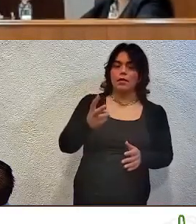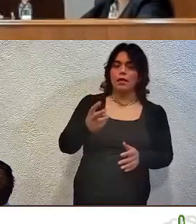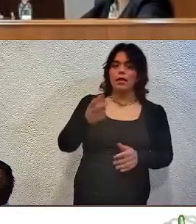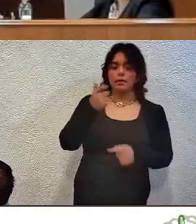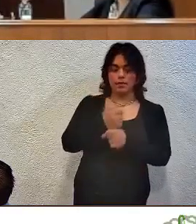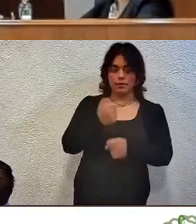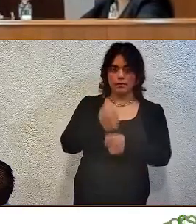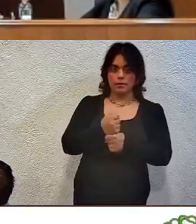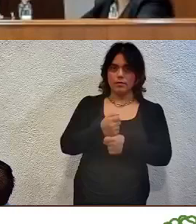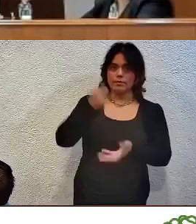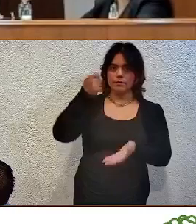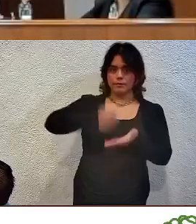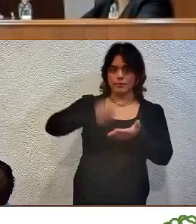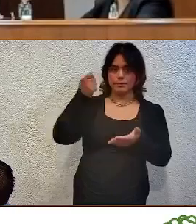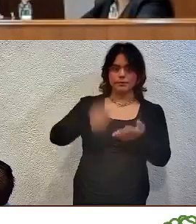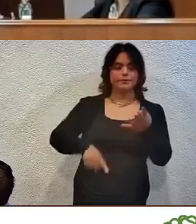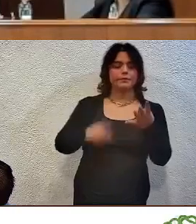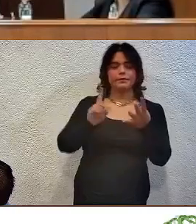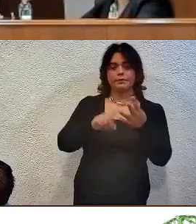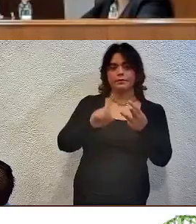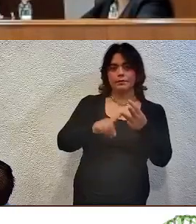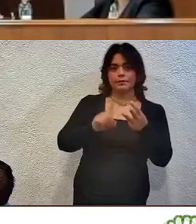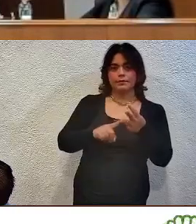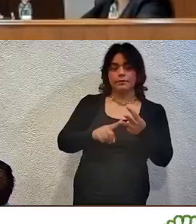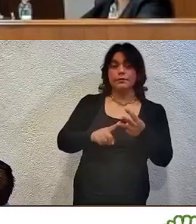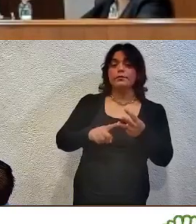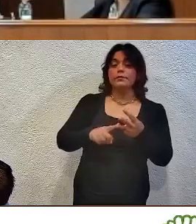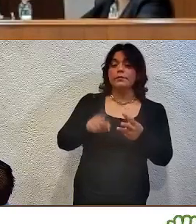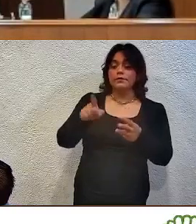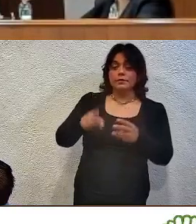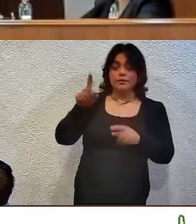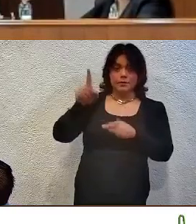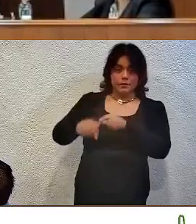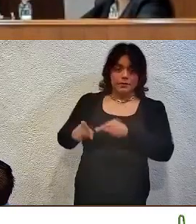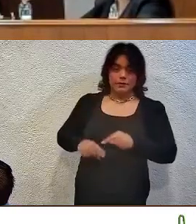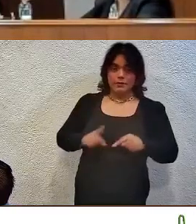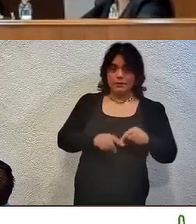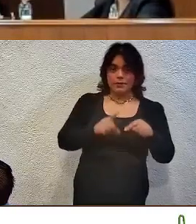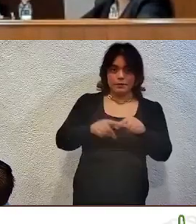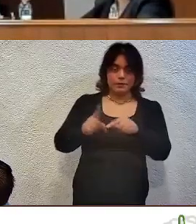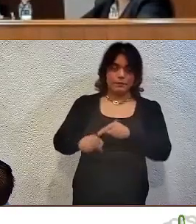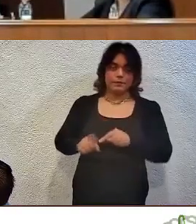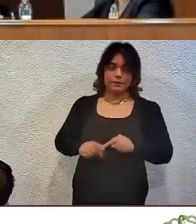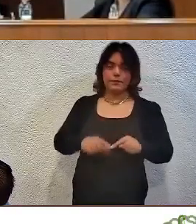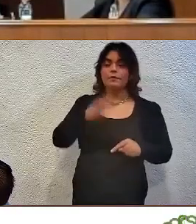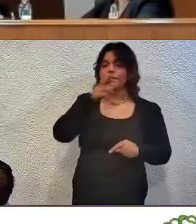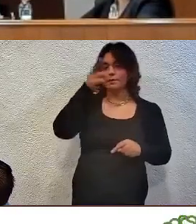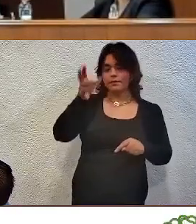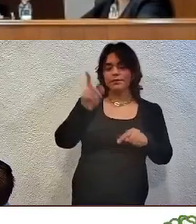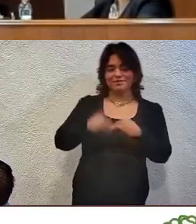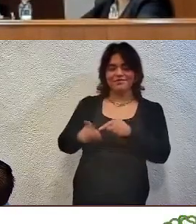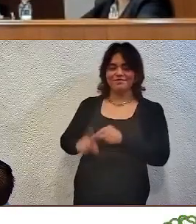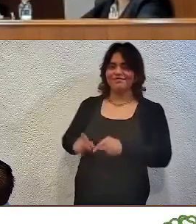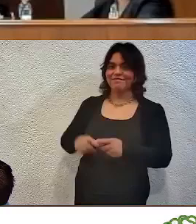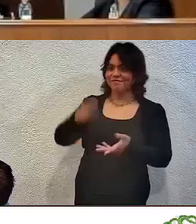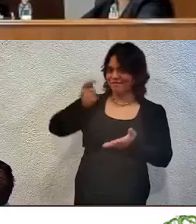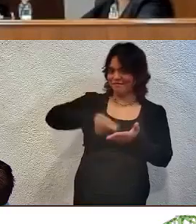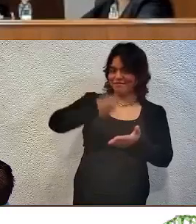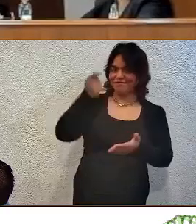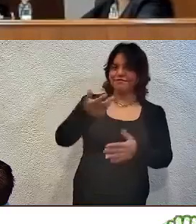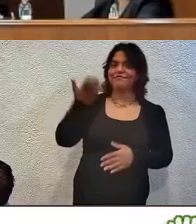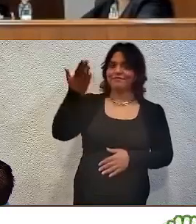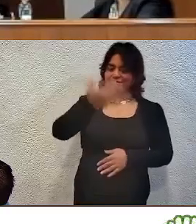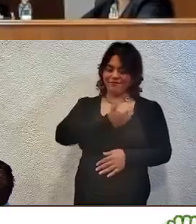presente sentencia. Tercero, se revoca la resolución impugnada para los efectos precisados en la presente sentencia. Es la